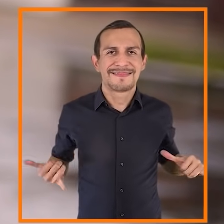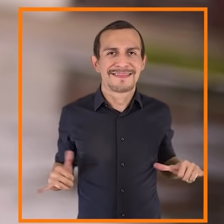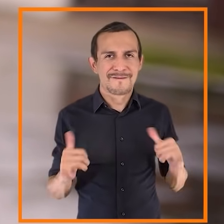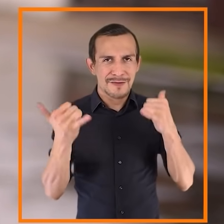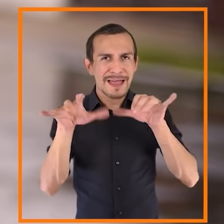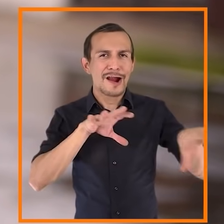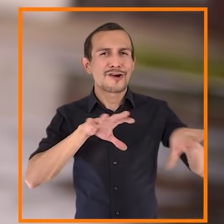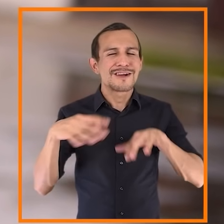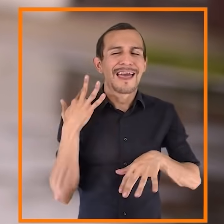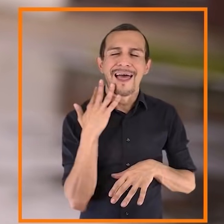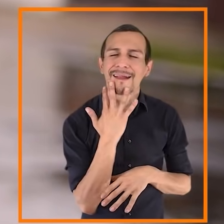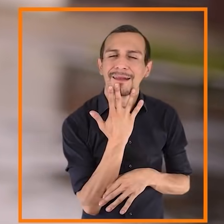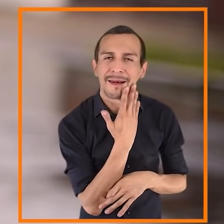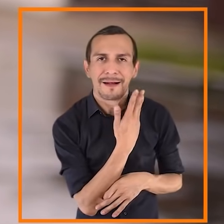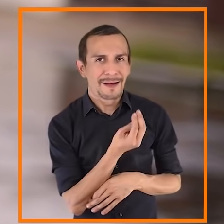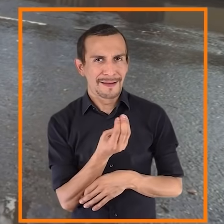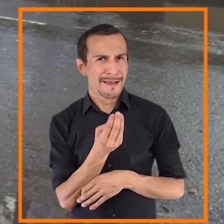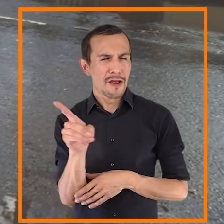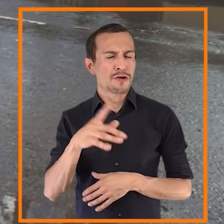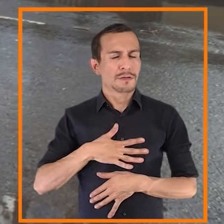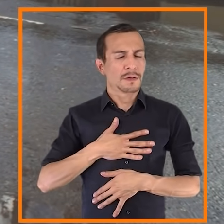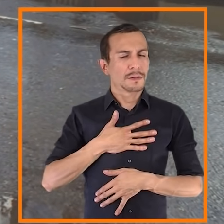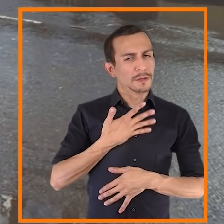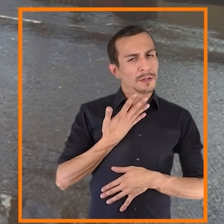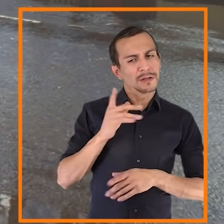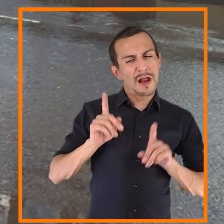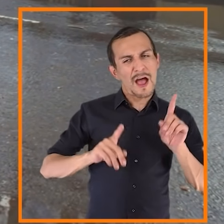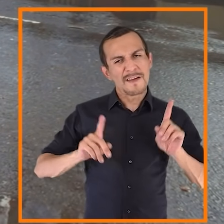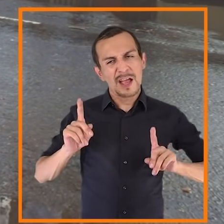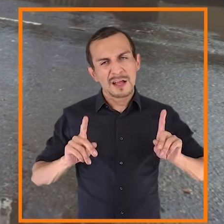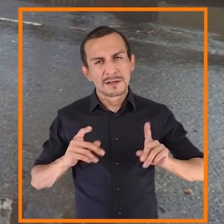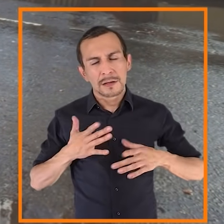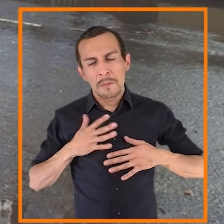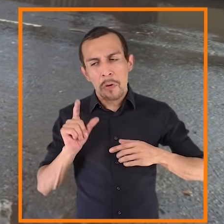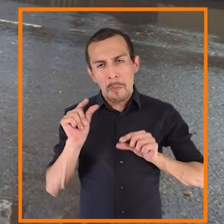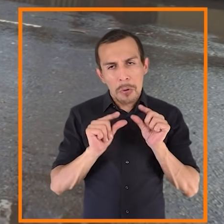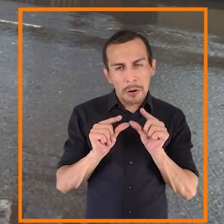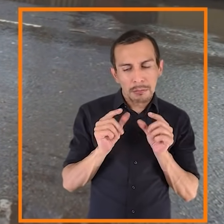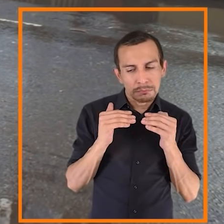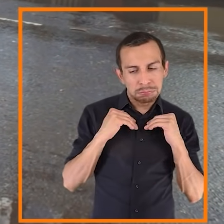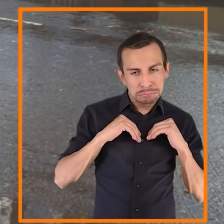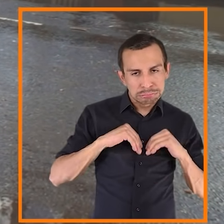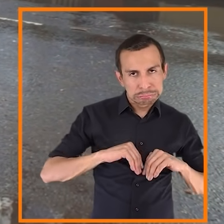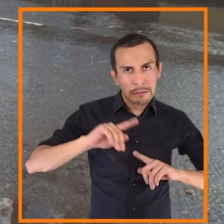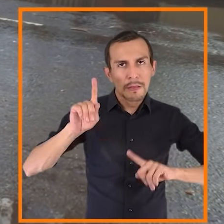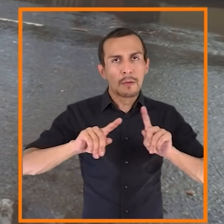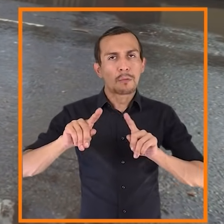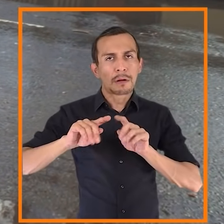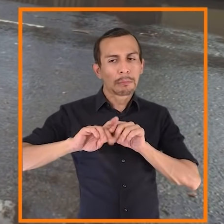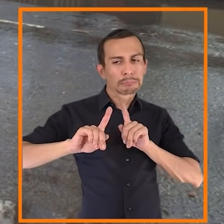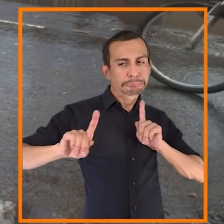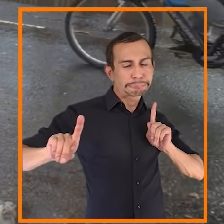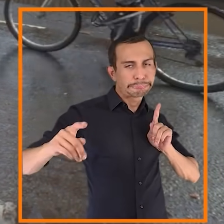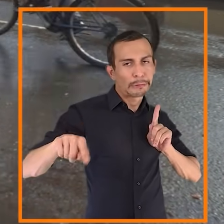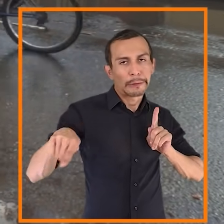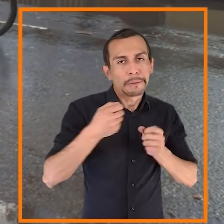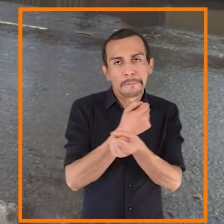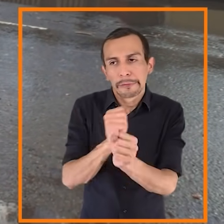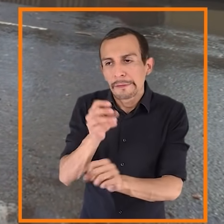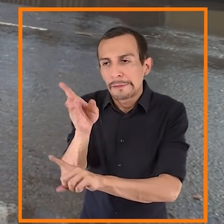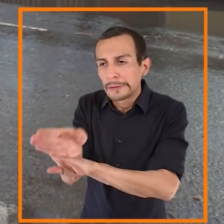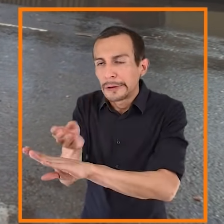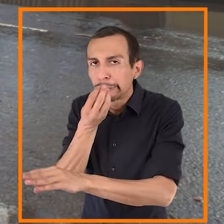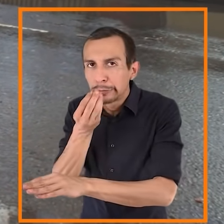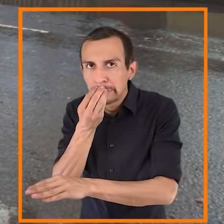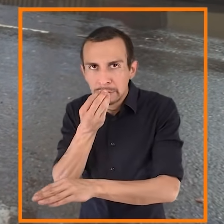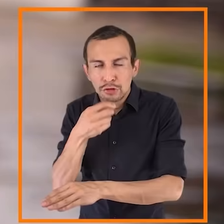puedan disfrutar cosas ricas y no se sientan muchas veces como un poco excluidos de algunas actividades porque no